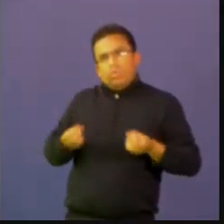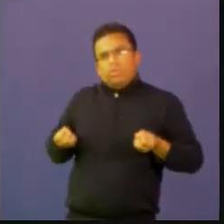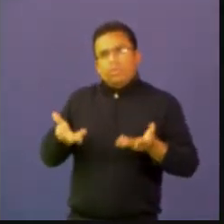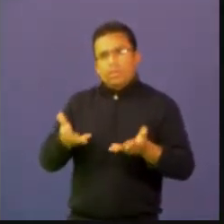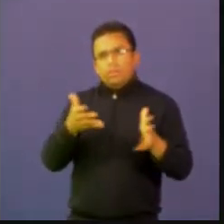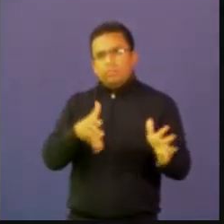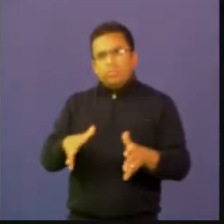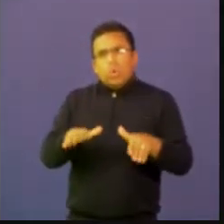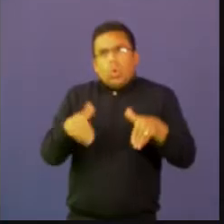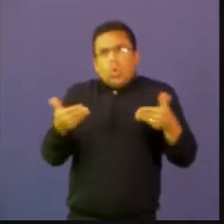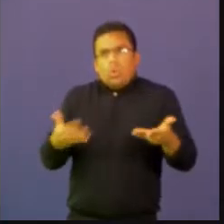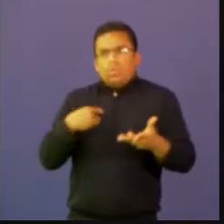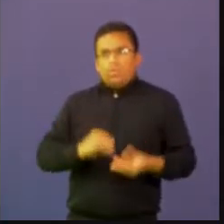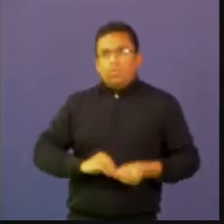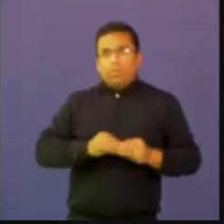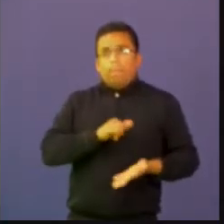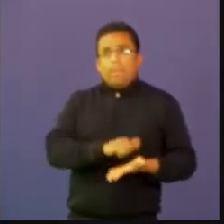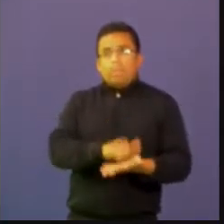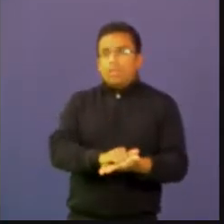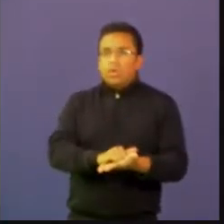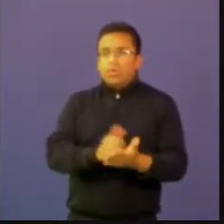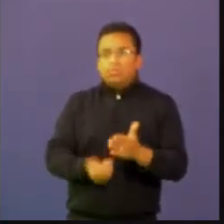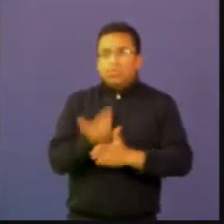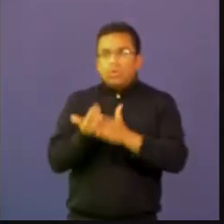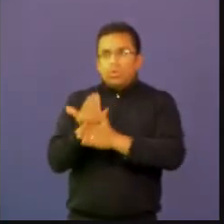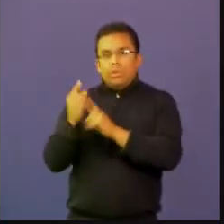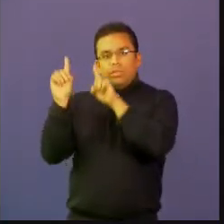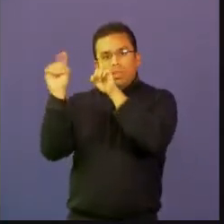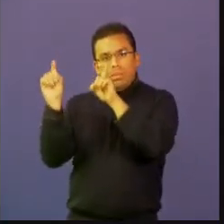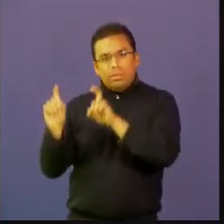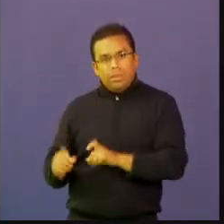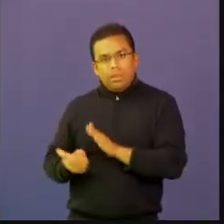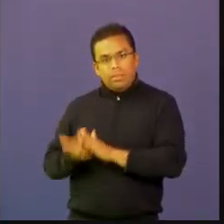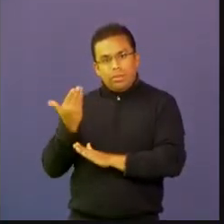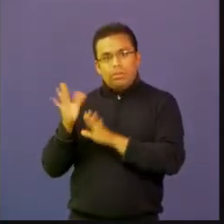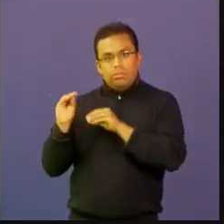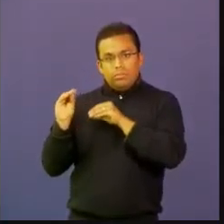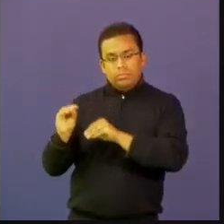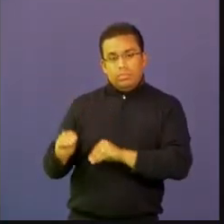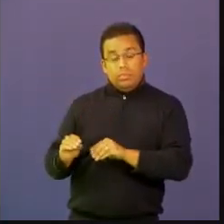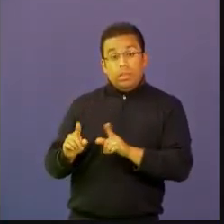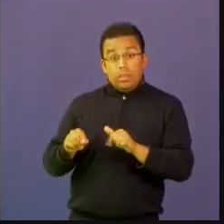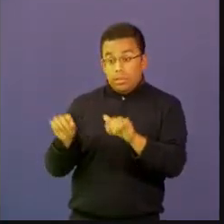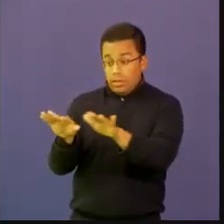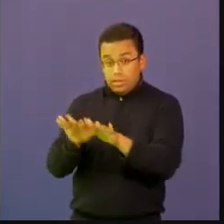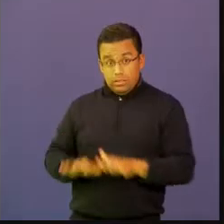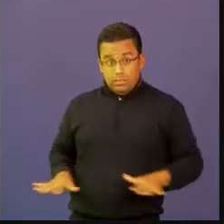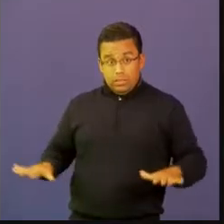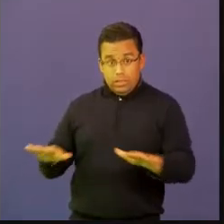nuevas formas de presentar los temas y sobre todo generar nuevos escenarios